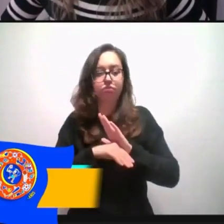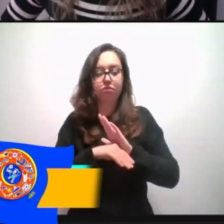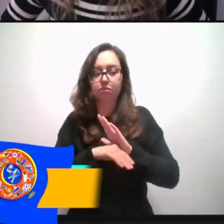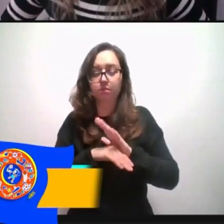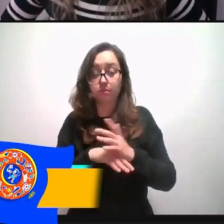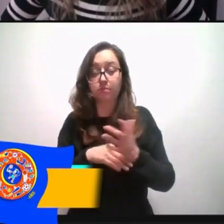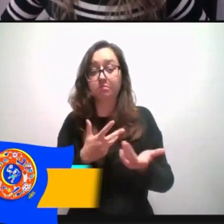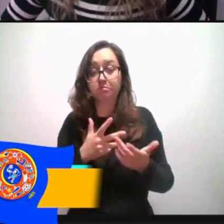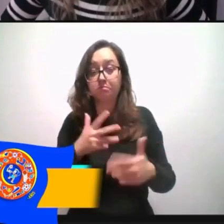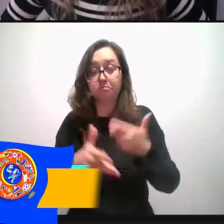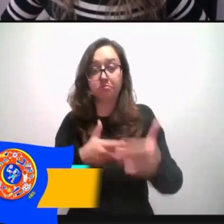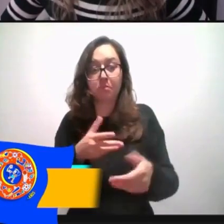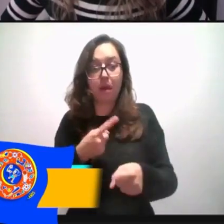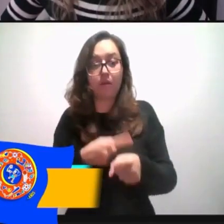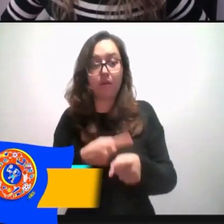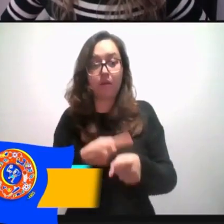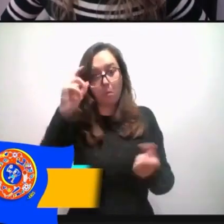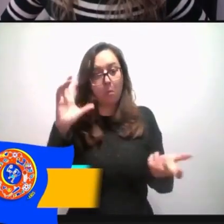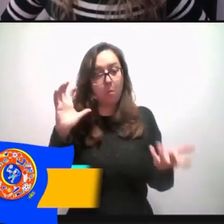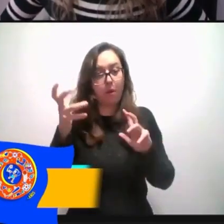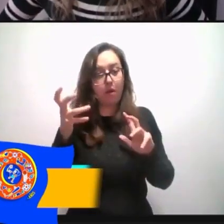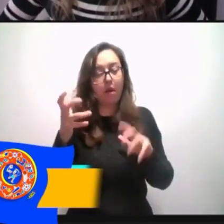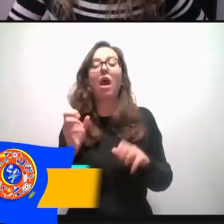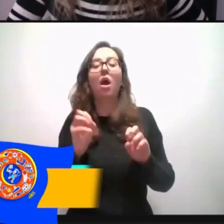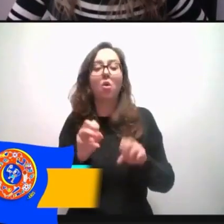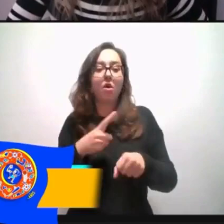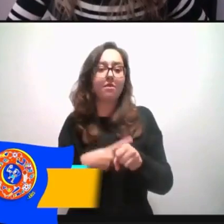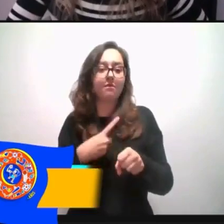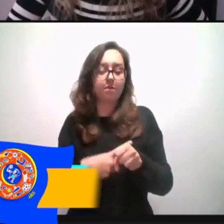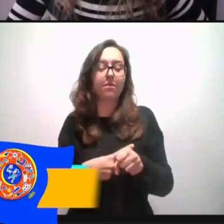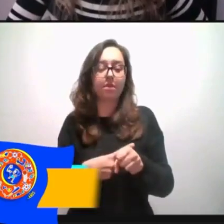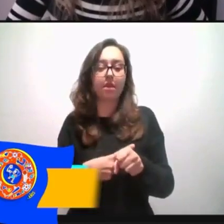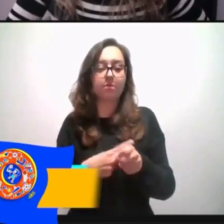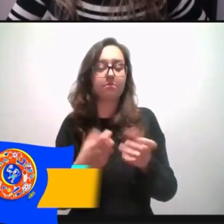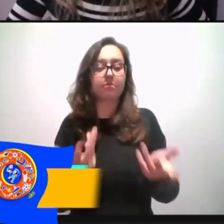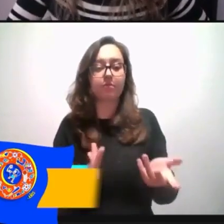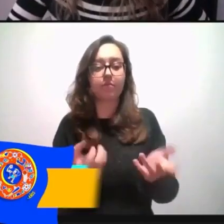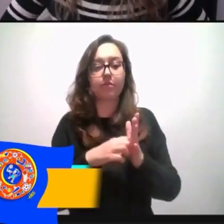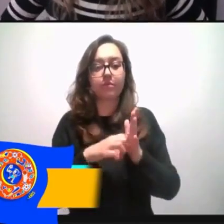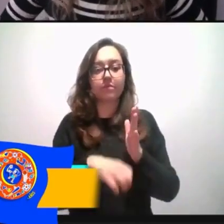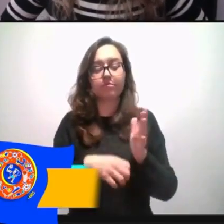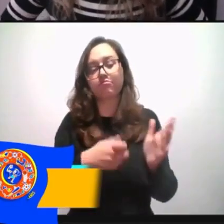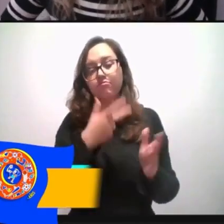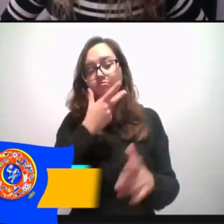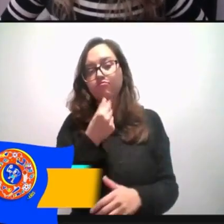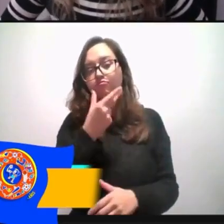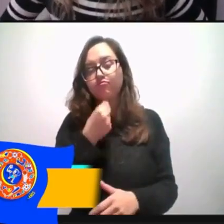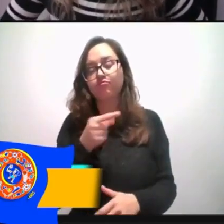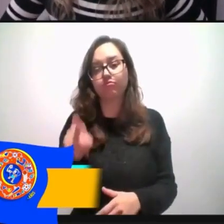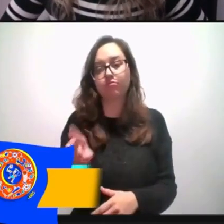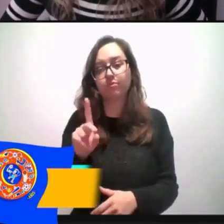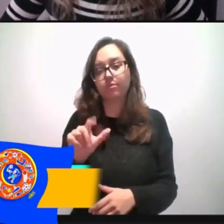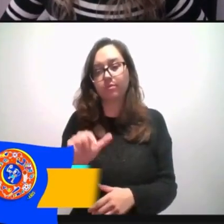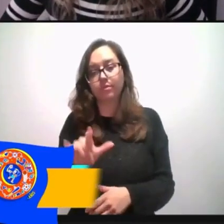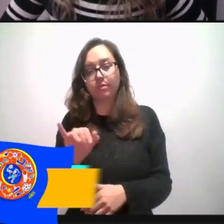de demencia o una enfermedad neurológica, ¿no? Como es el caso de Mohamed Ali, que es como de los más referenciados, ¿no?